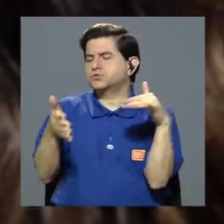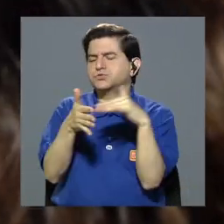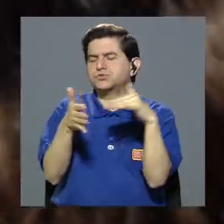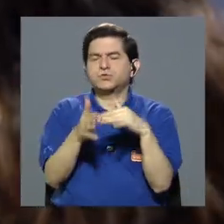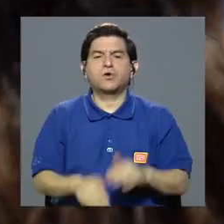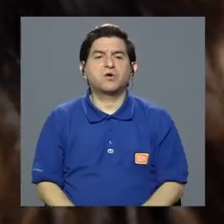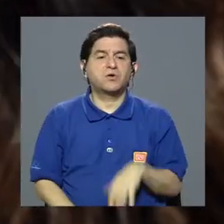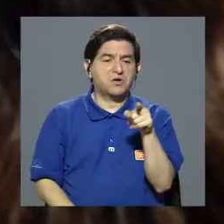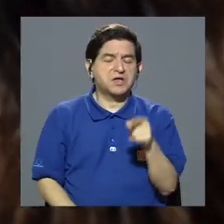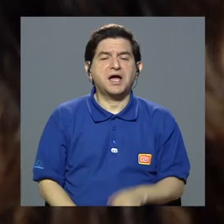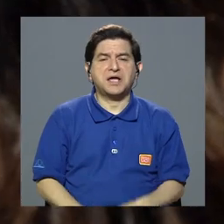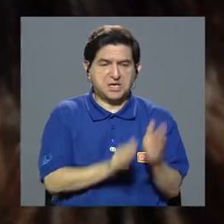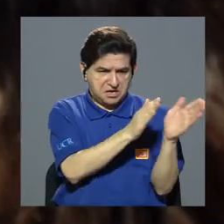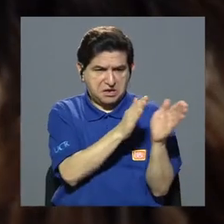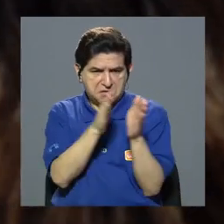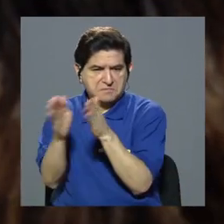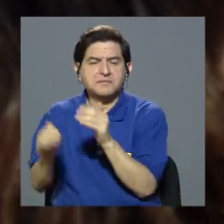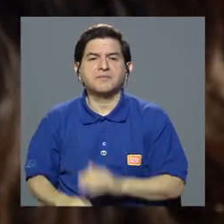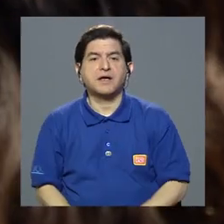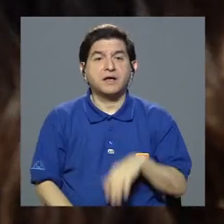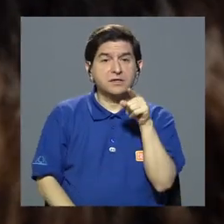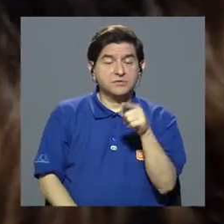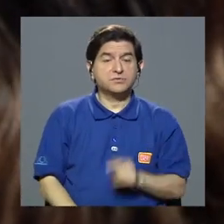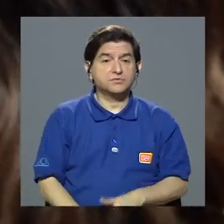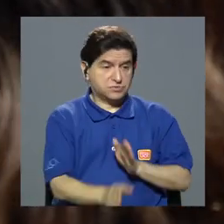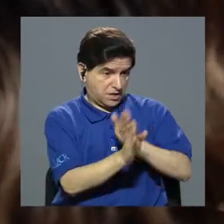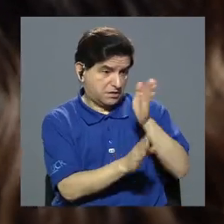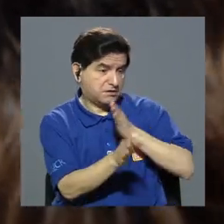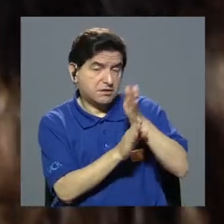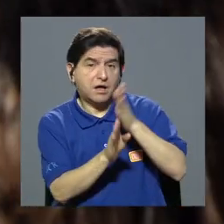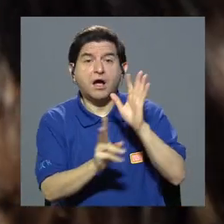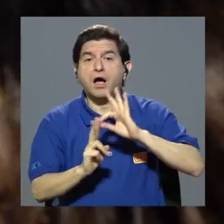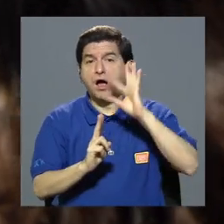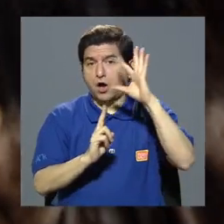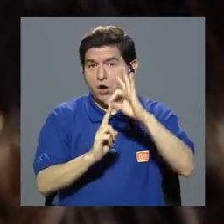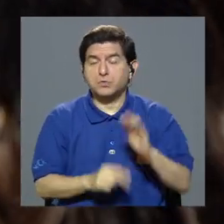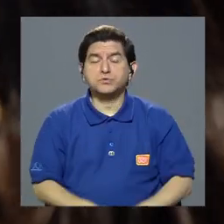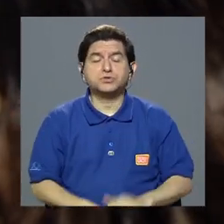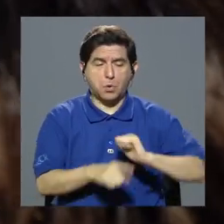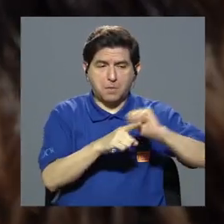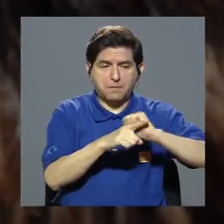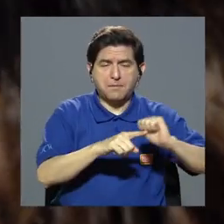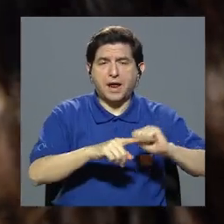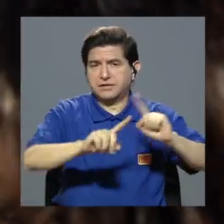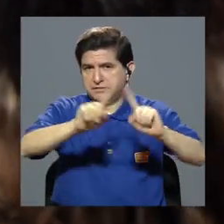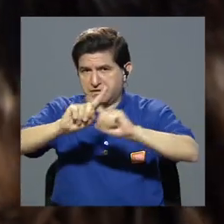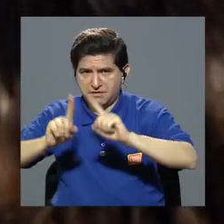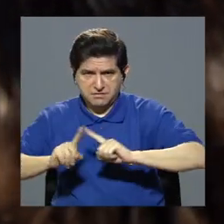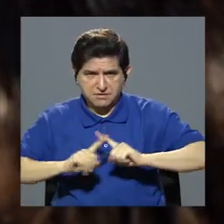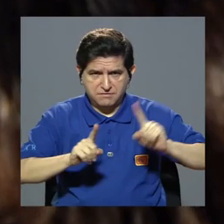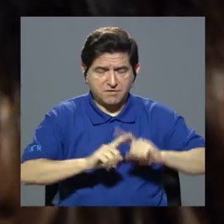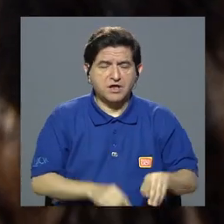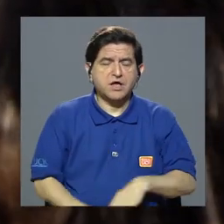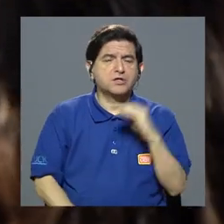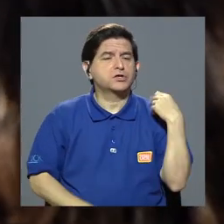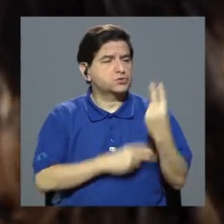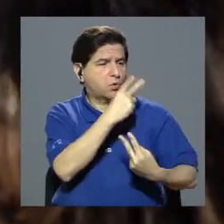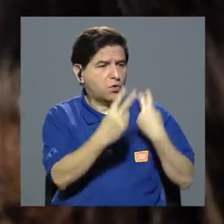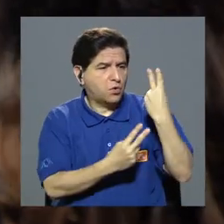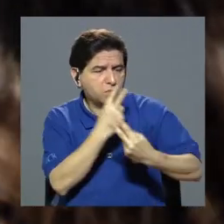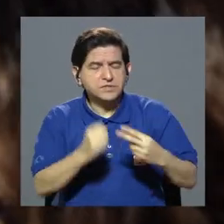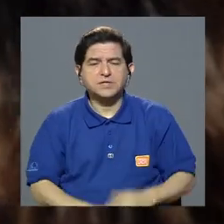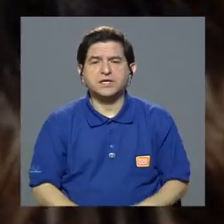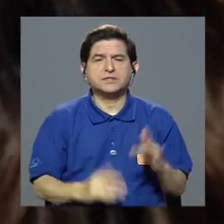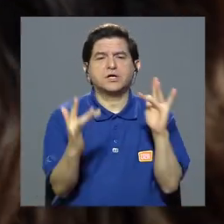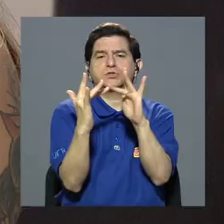estudie y aquí está el plan de estudios sino por ejemplo si vos entrás una carrera tienes opciones de práctica de esta forma tenés este este tipo de